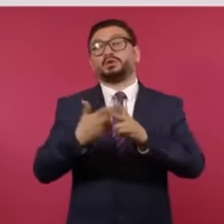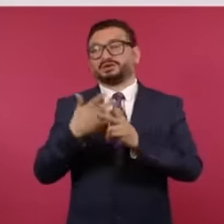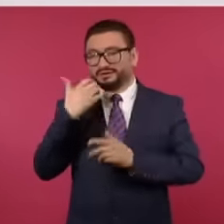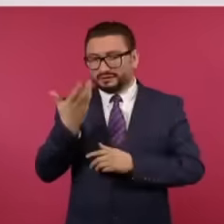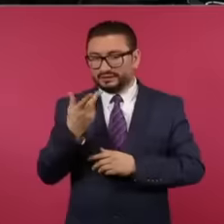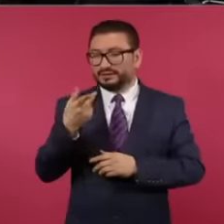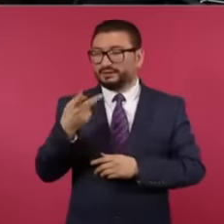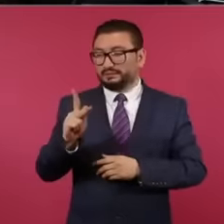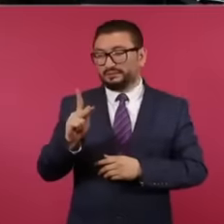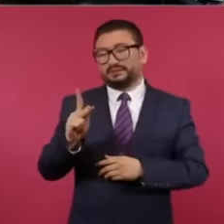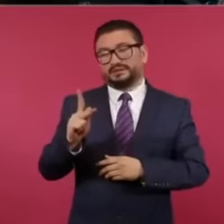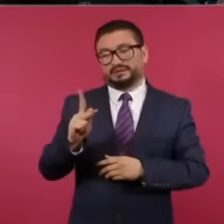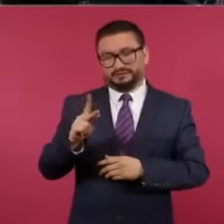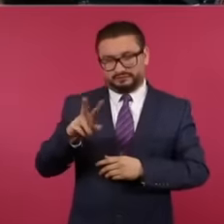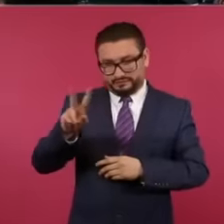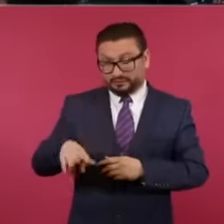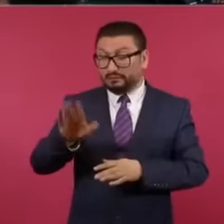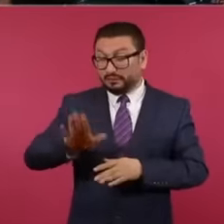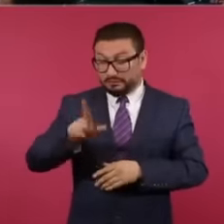parece mentira, pero